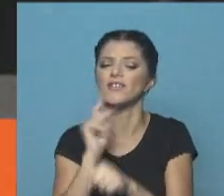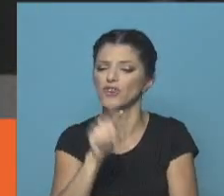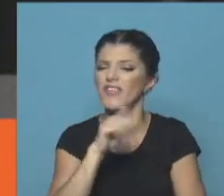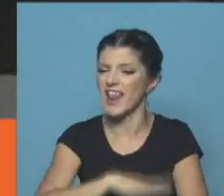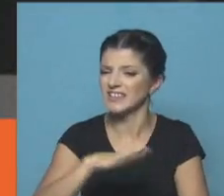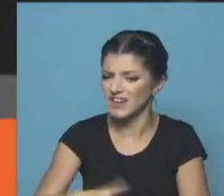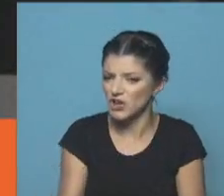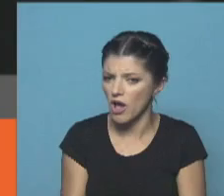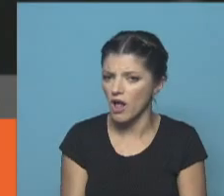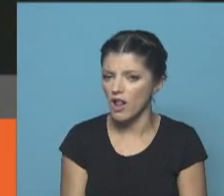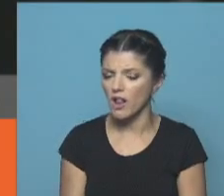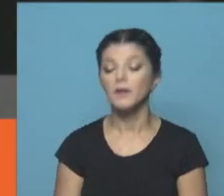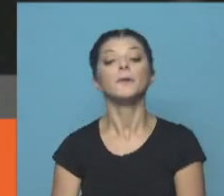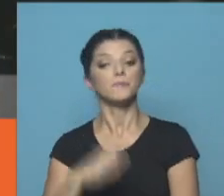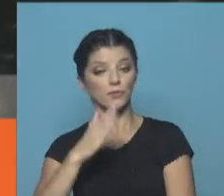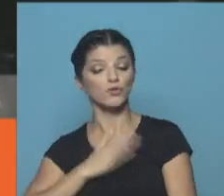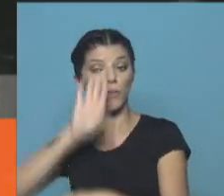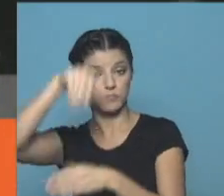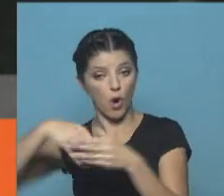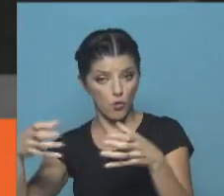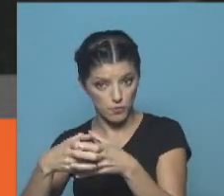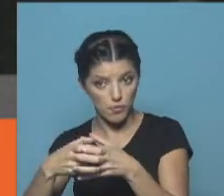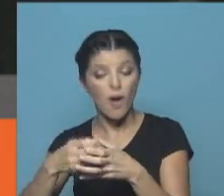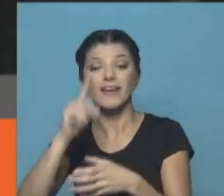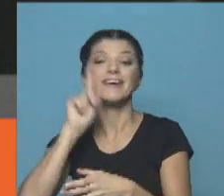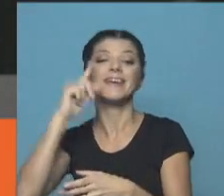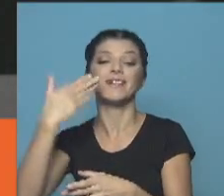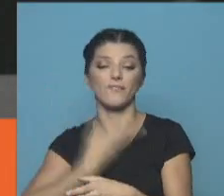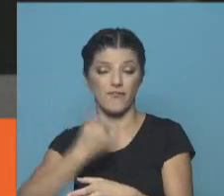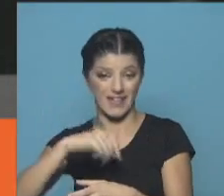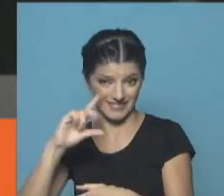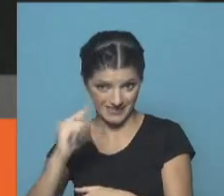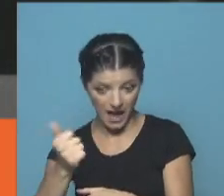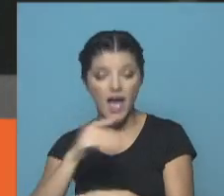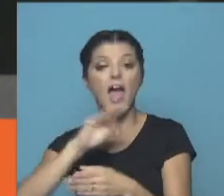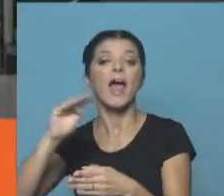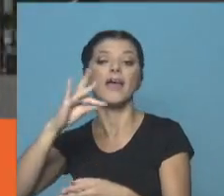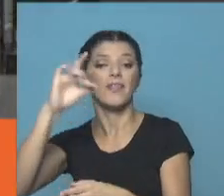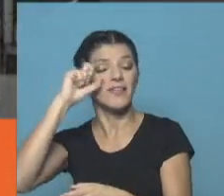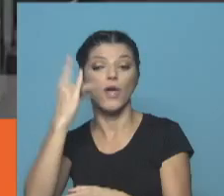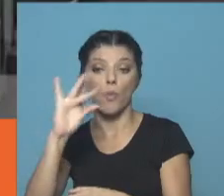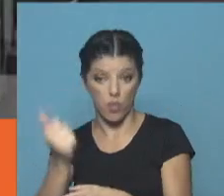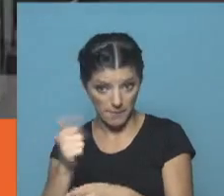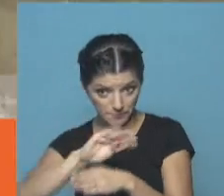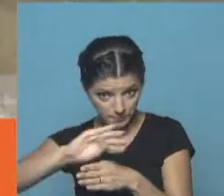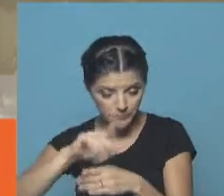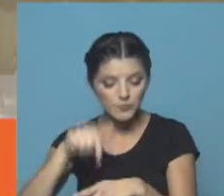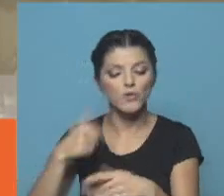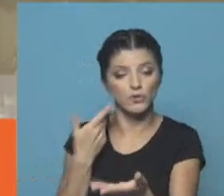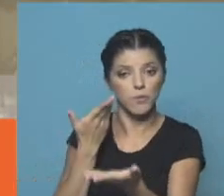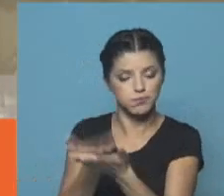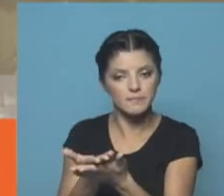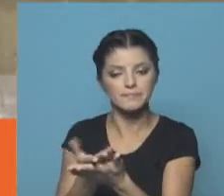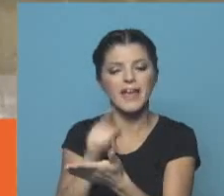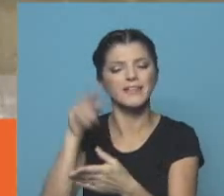como formamos parte del colectivo de Infancia en Deuda, que desde 2006 estamos promoviendo la designación del defensor del niño que está vacante, tiene un